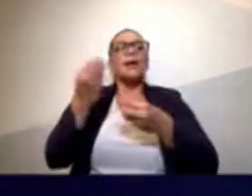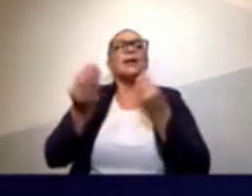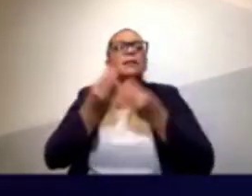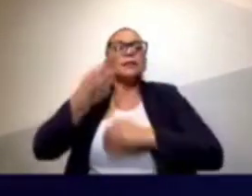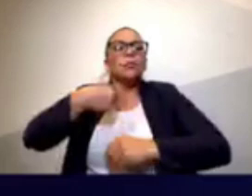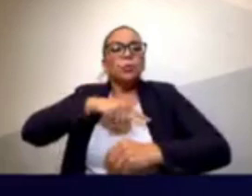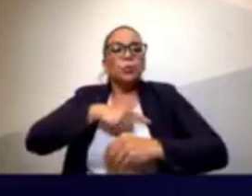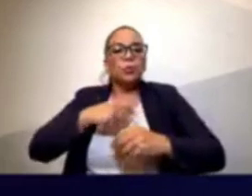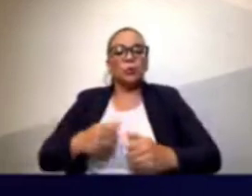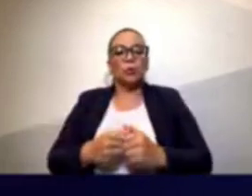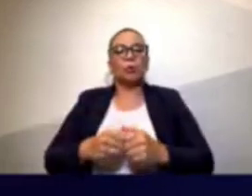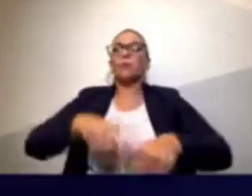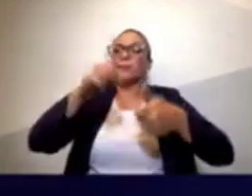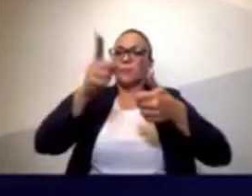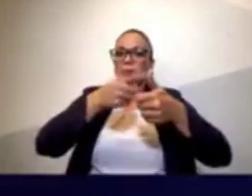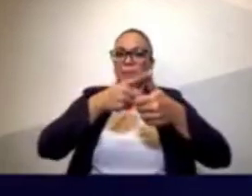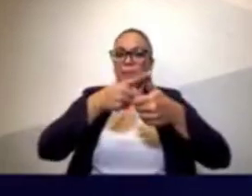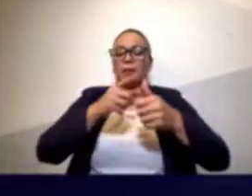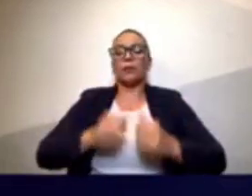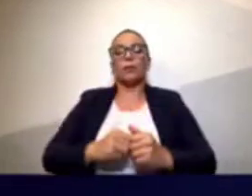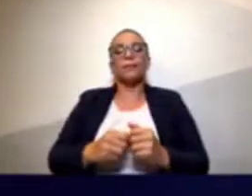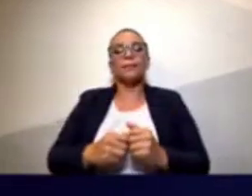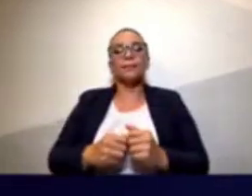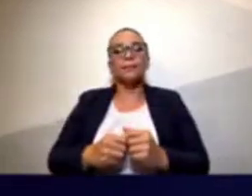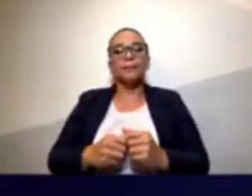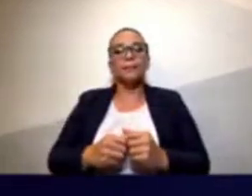hicimos? Número 1,